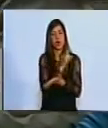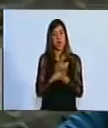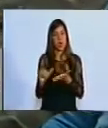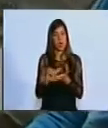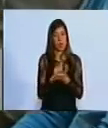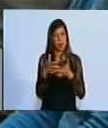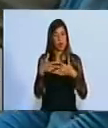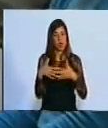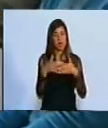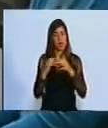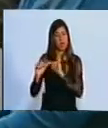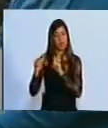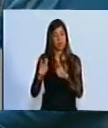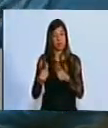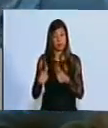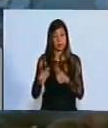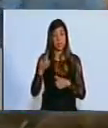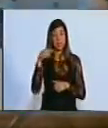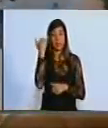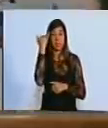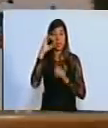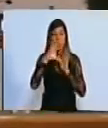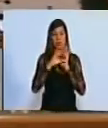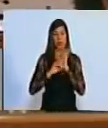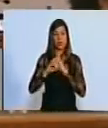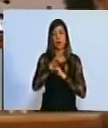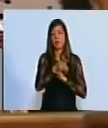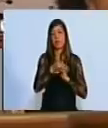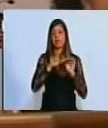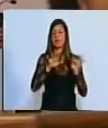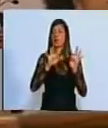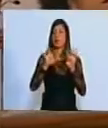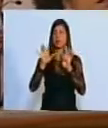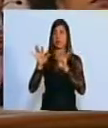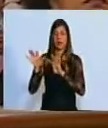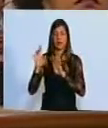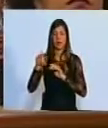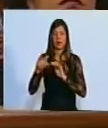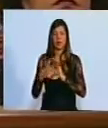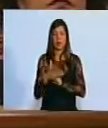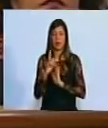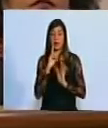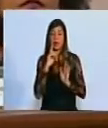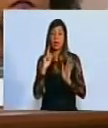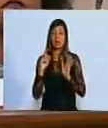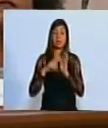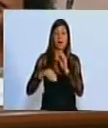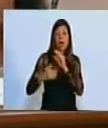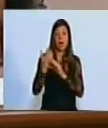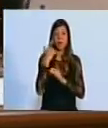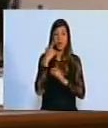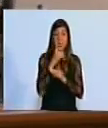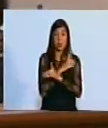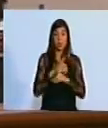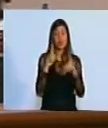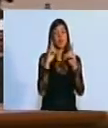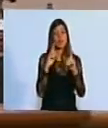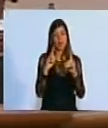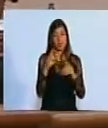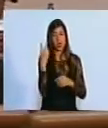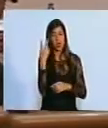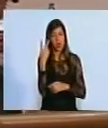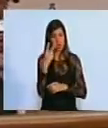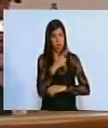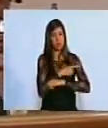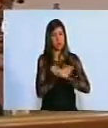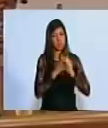La iniciativa de la Asamblea Constituyente de 1999 de incorporar en nuestro modelo democrático dos poderes más adicionales